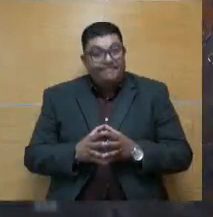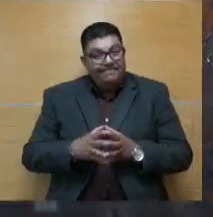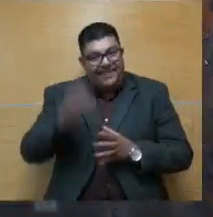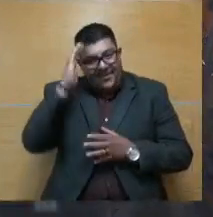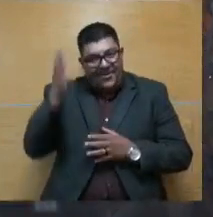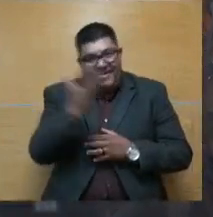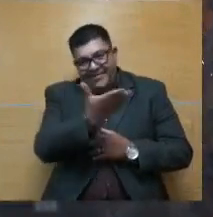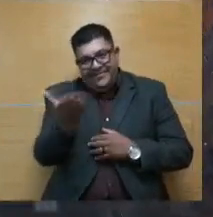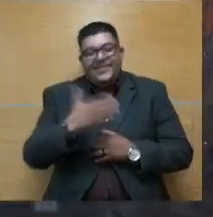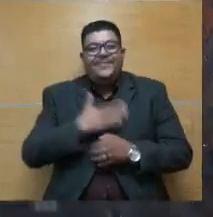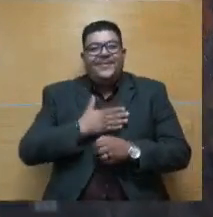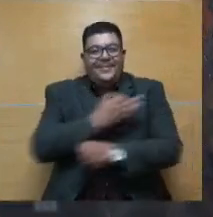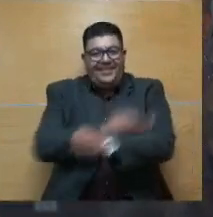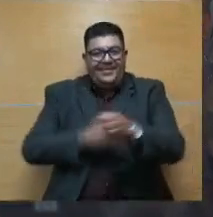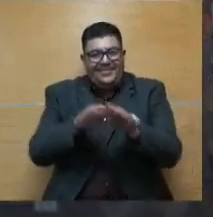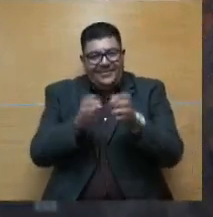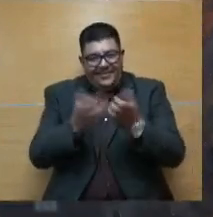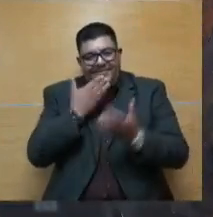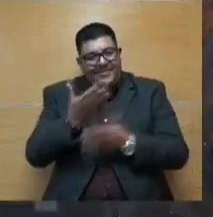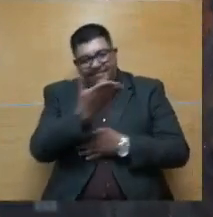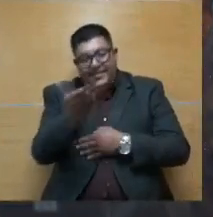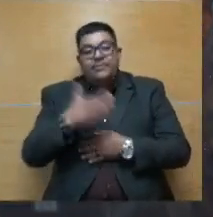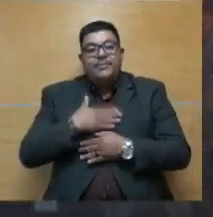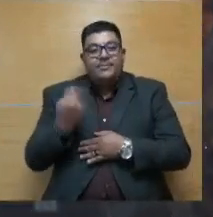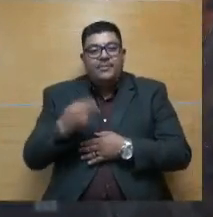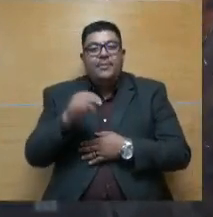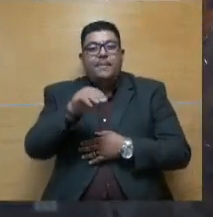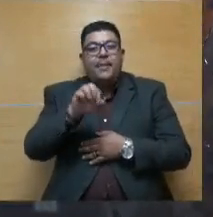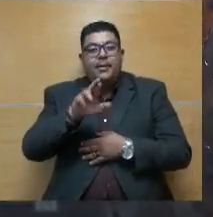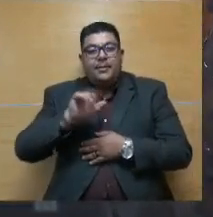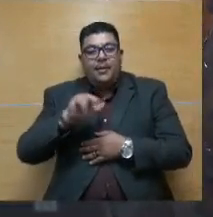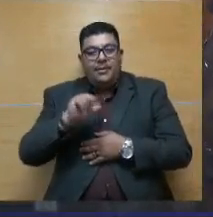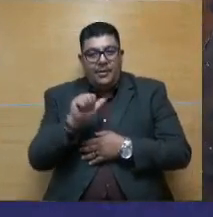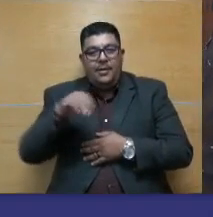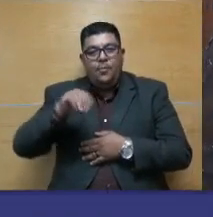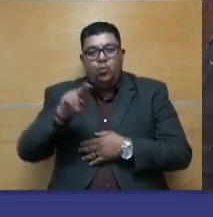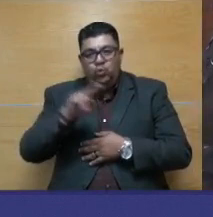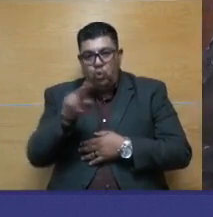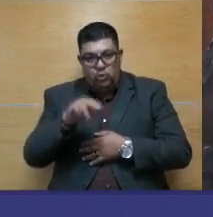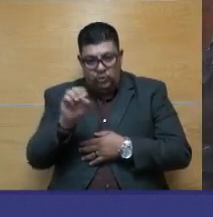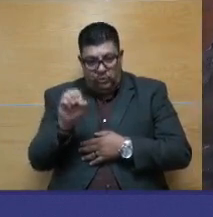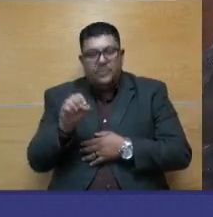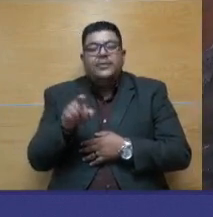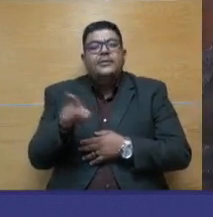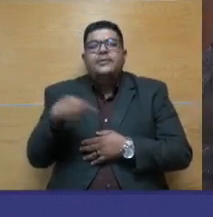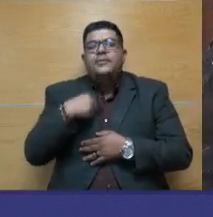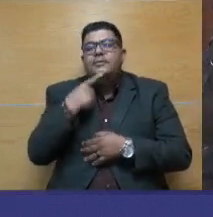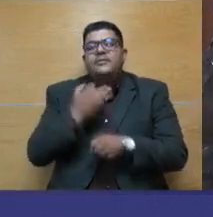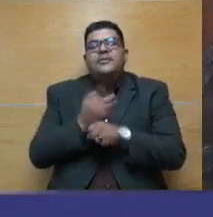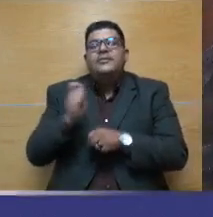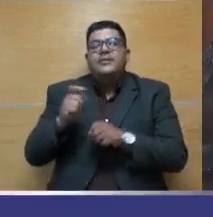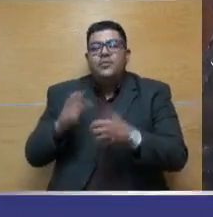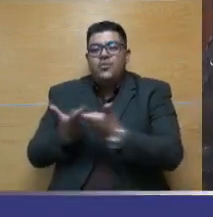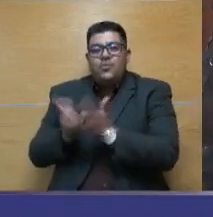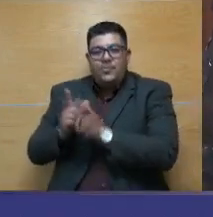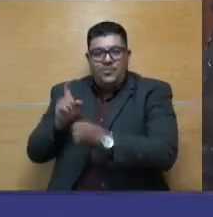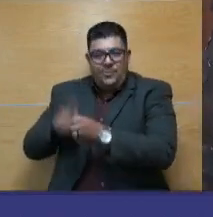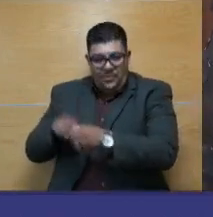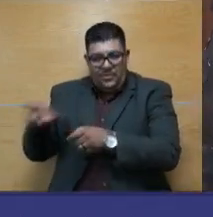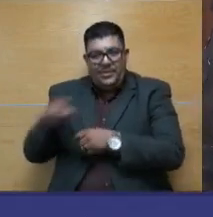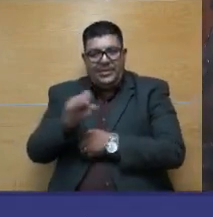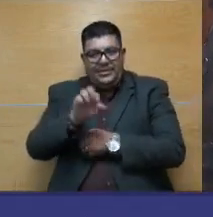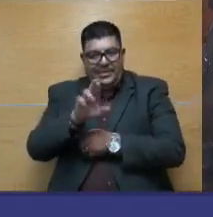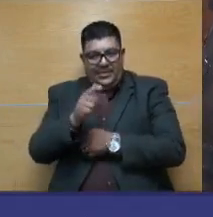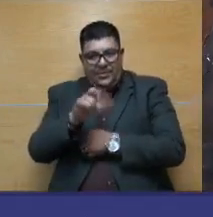Buenas tardes los acompaña en esta transmisión Mariana Muñoz integrante de la ponencia del magistrado presidente Sergio Arturo Guerrero